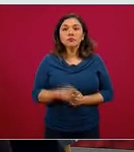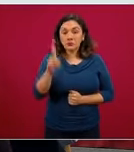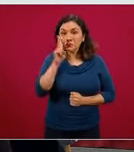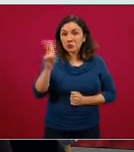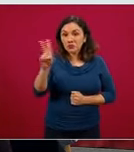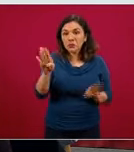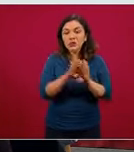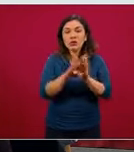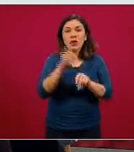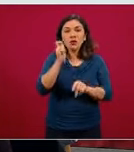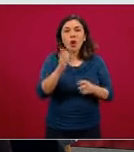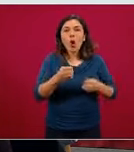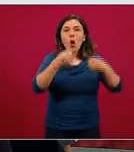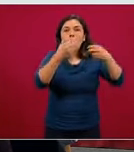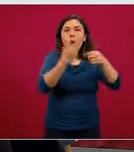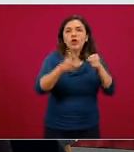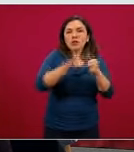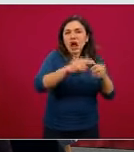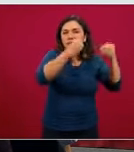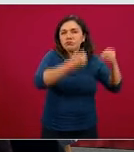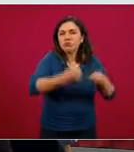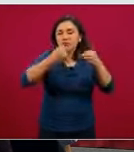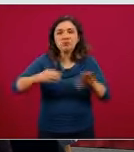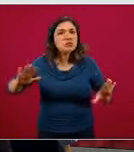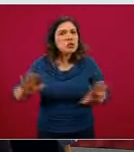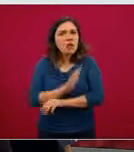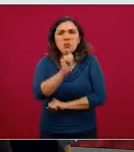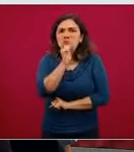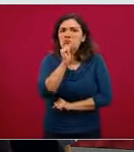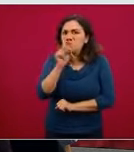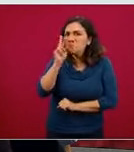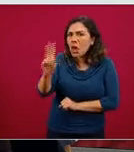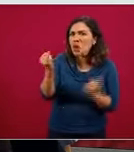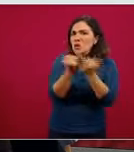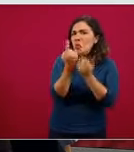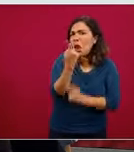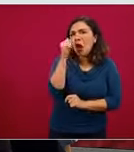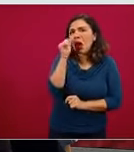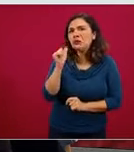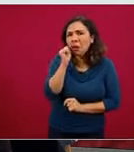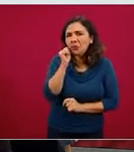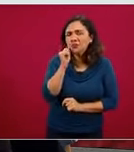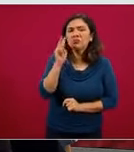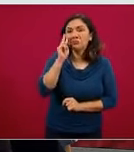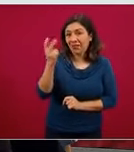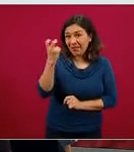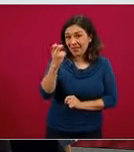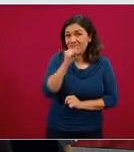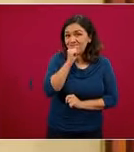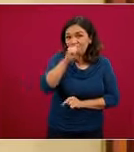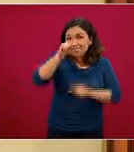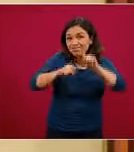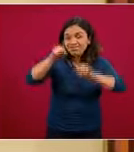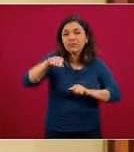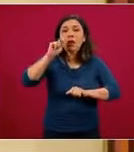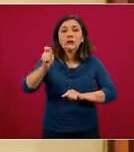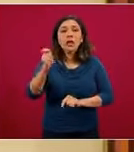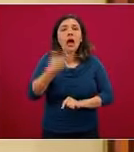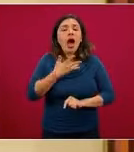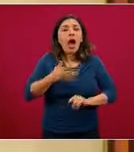ocupación hospitalaria, no hubo movimientos prácticamente en relación al día de ayer, ya veíamos que este indicador también es un indicador que ha